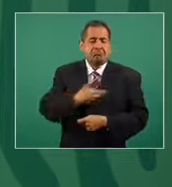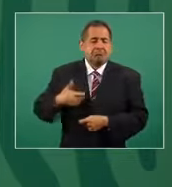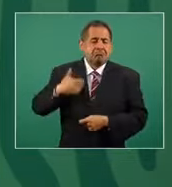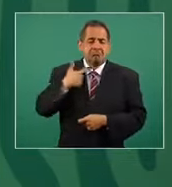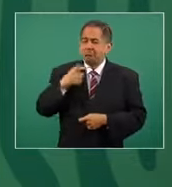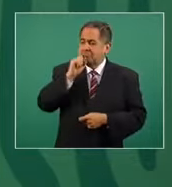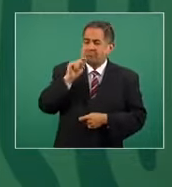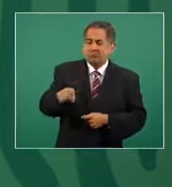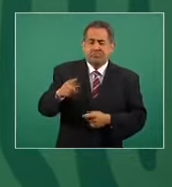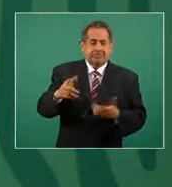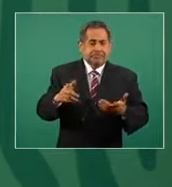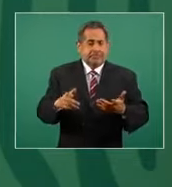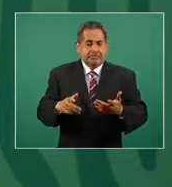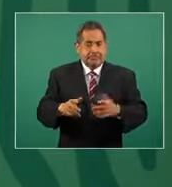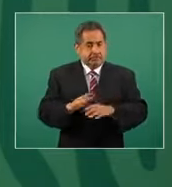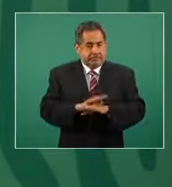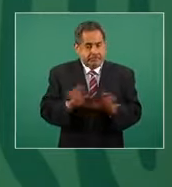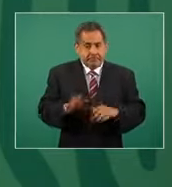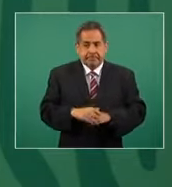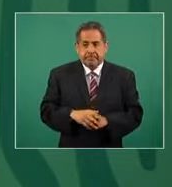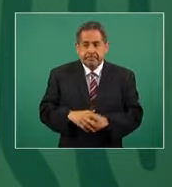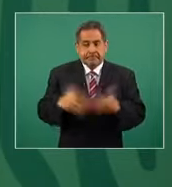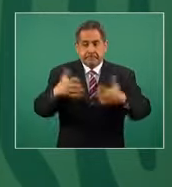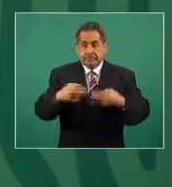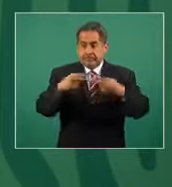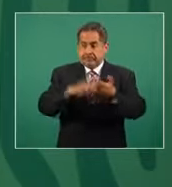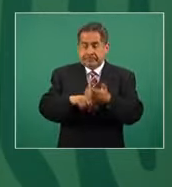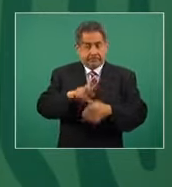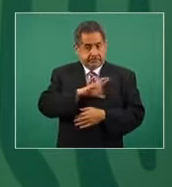Y ya las empresas privadas